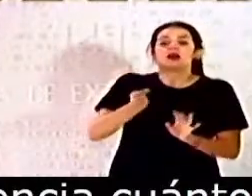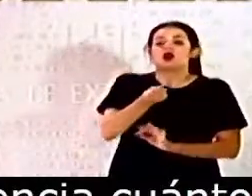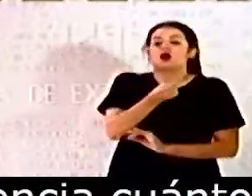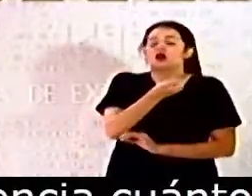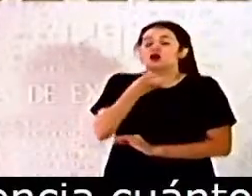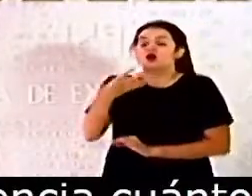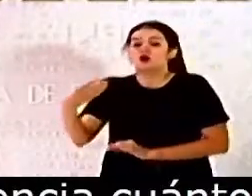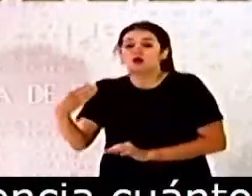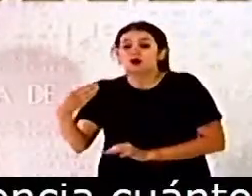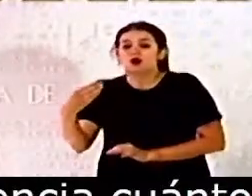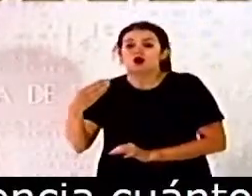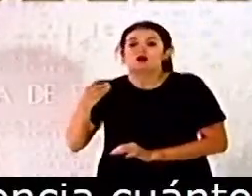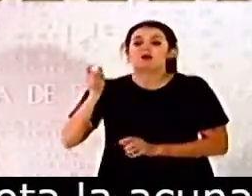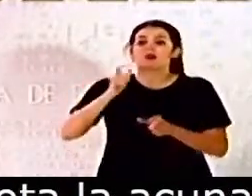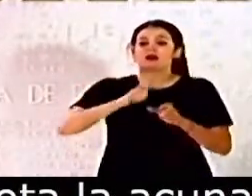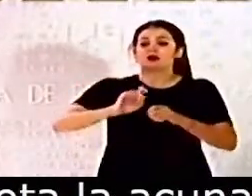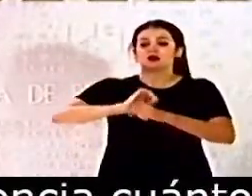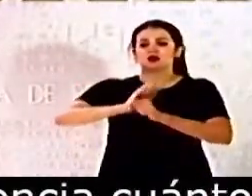elevadísimas